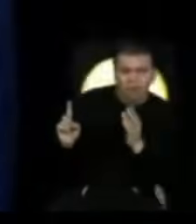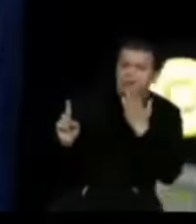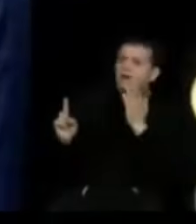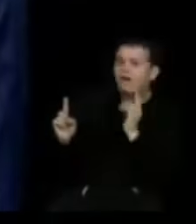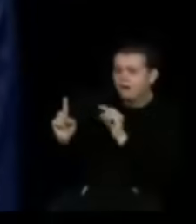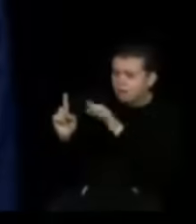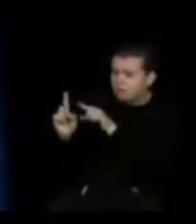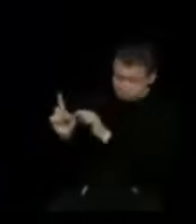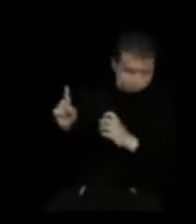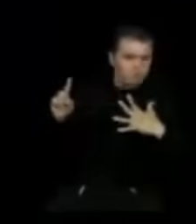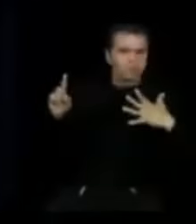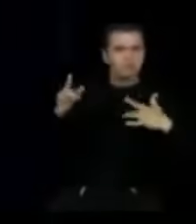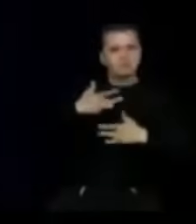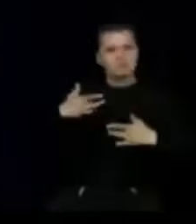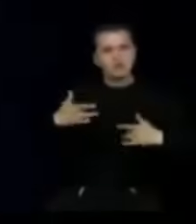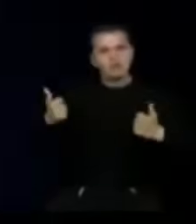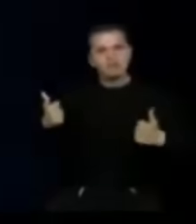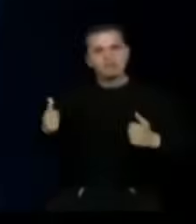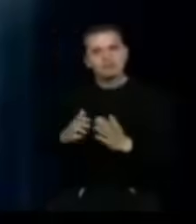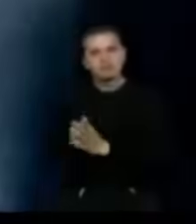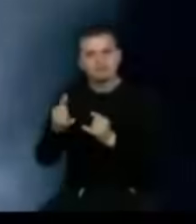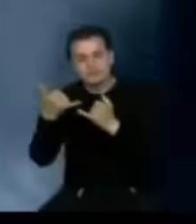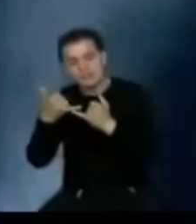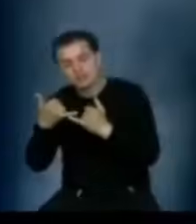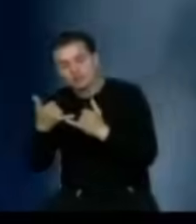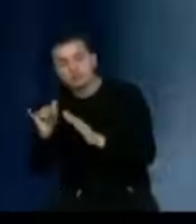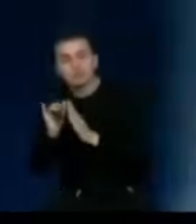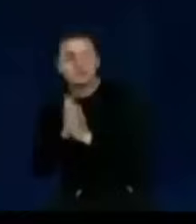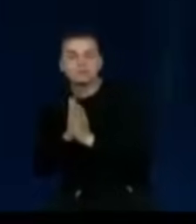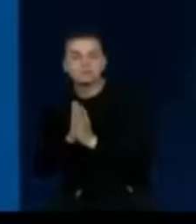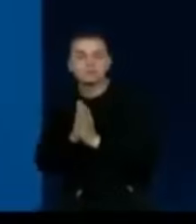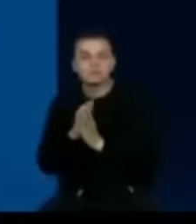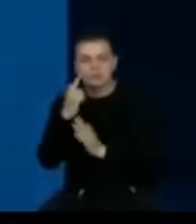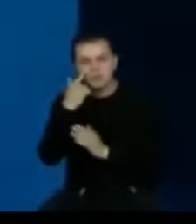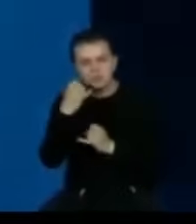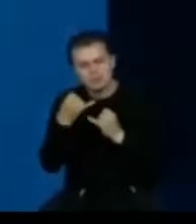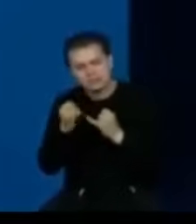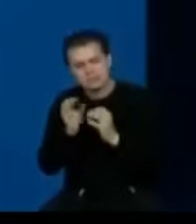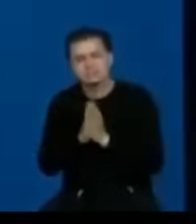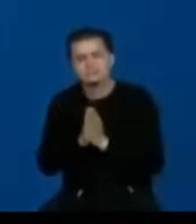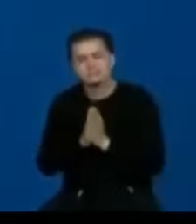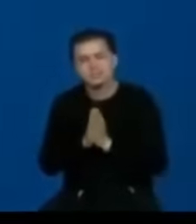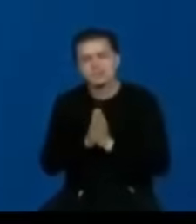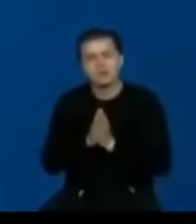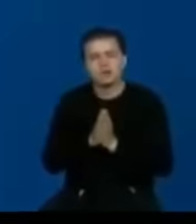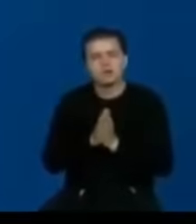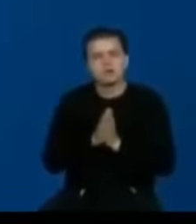que creerlo. Y por último, y con esto termino,